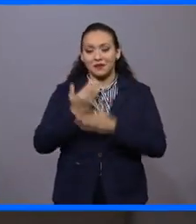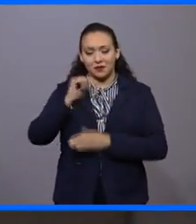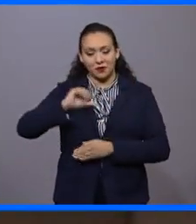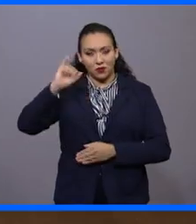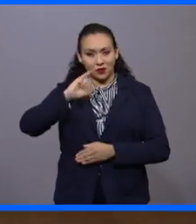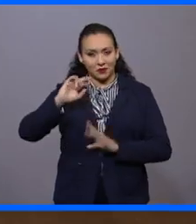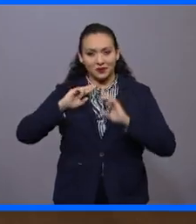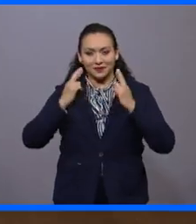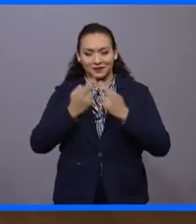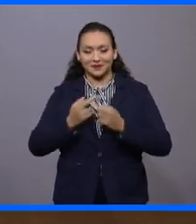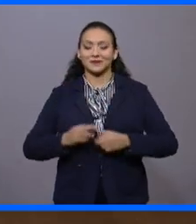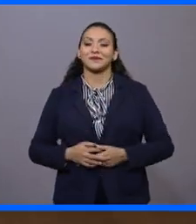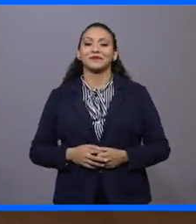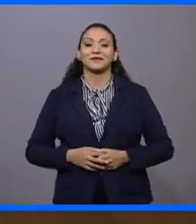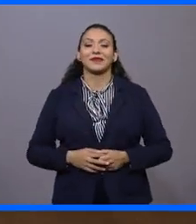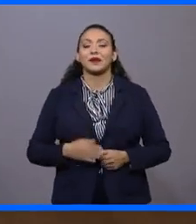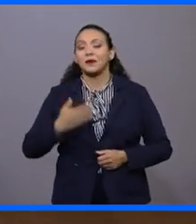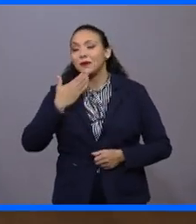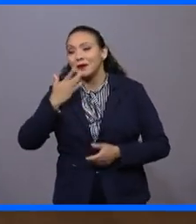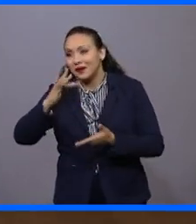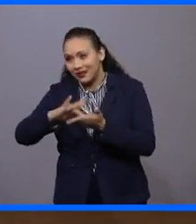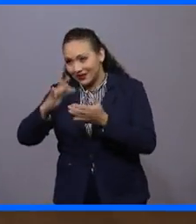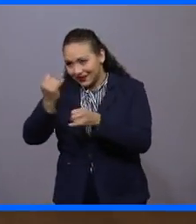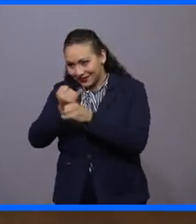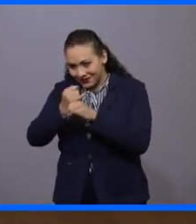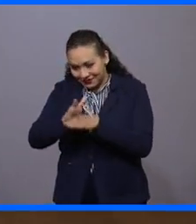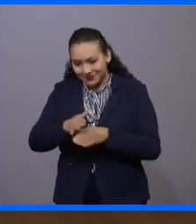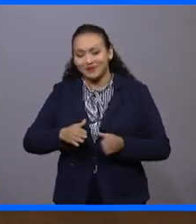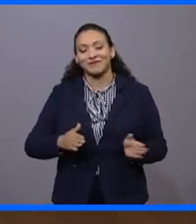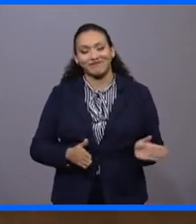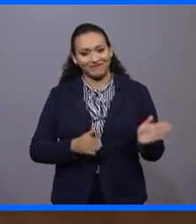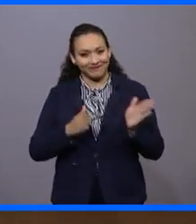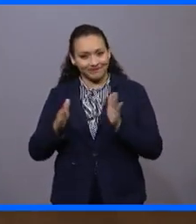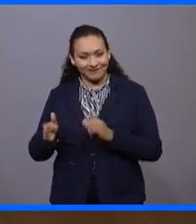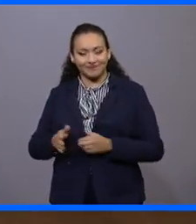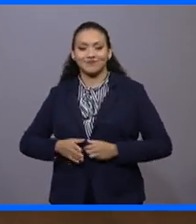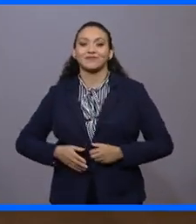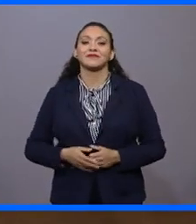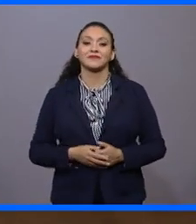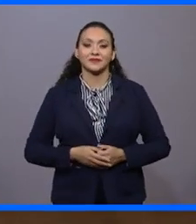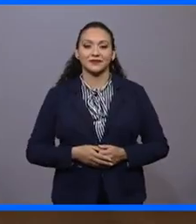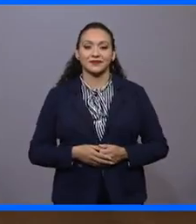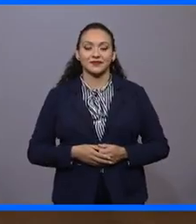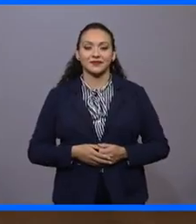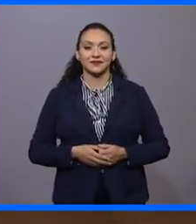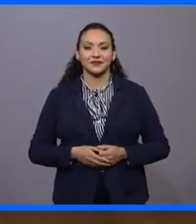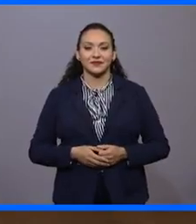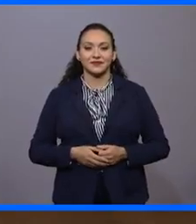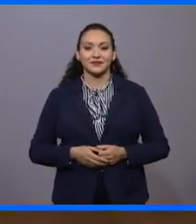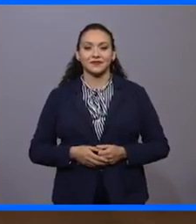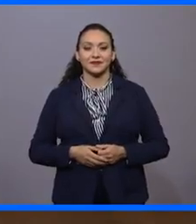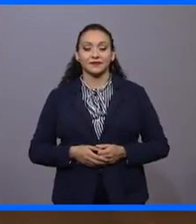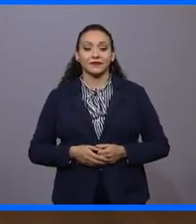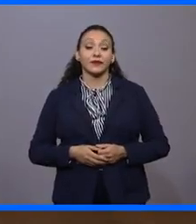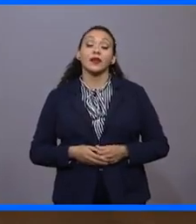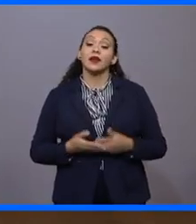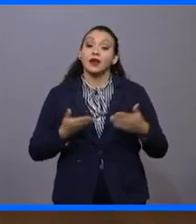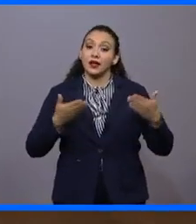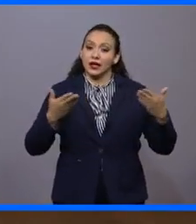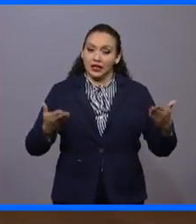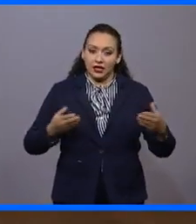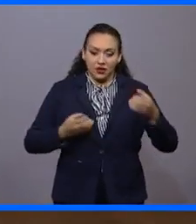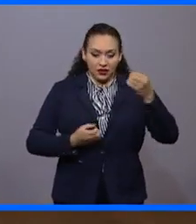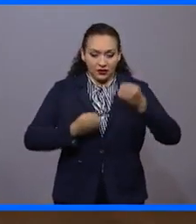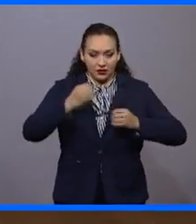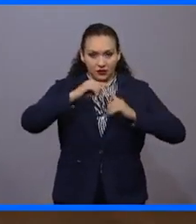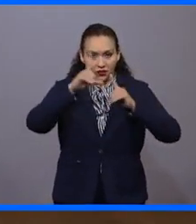jueves. Y te agradecemos esta información, Mario. Muy buenas tardes para ti también. En tanto, la